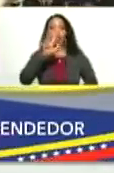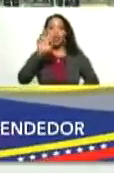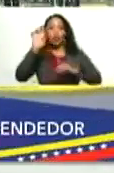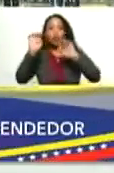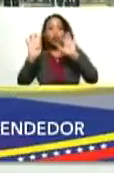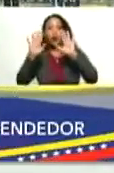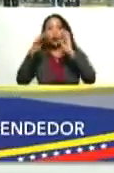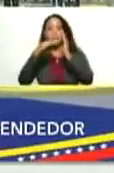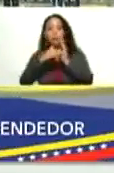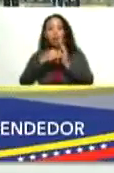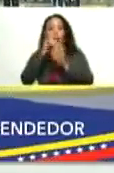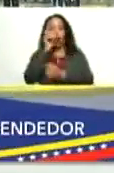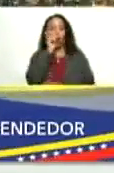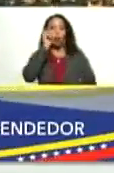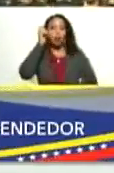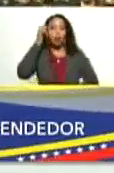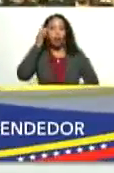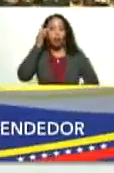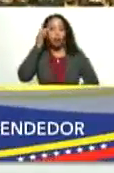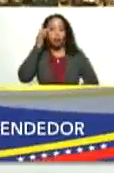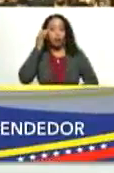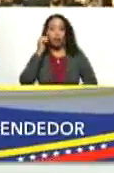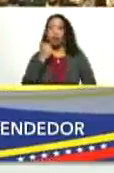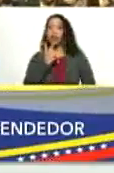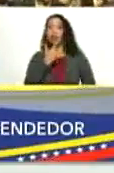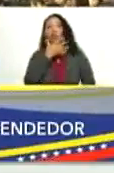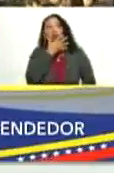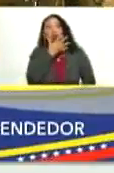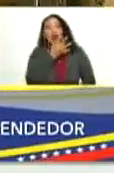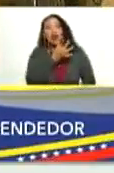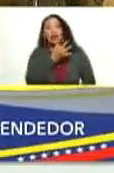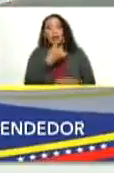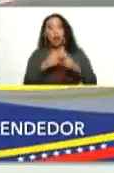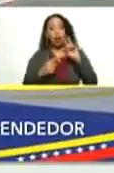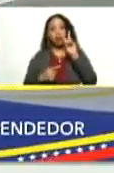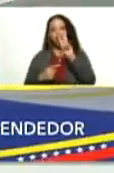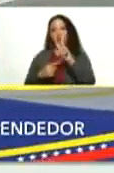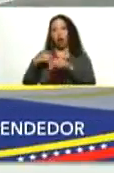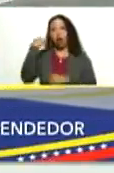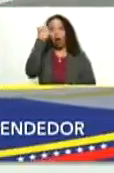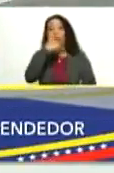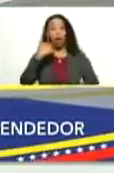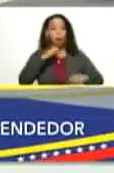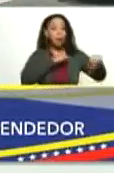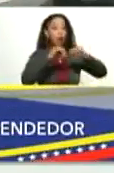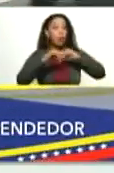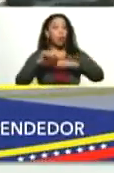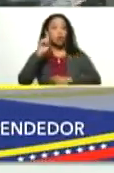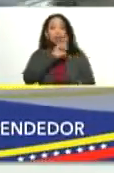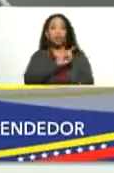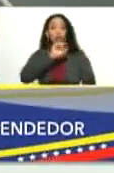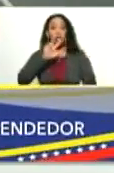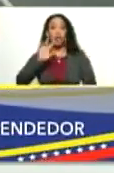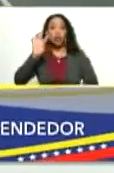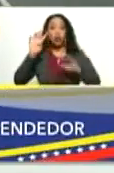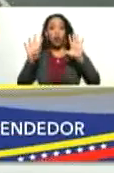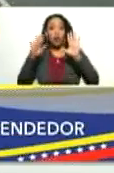mil hombres y mujeres. Se dice fácil, pero hay que verle la cara a movilizar 139